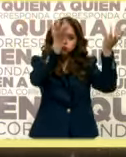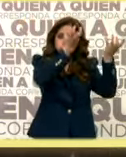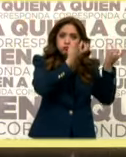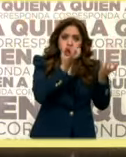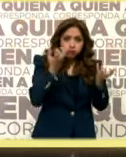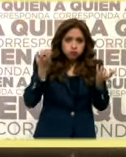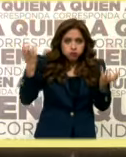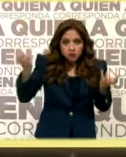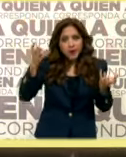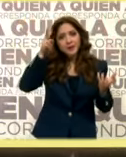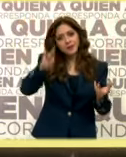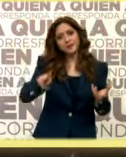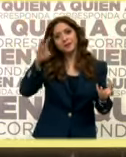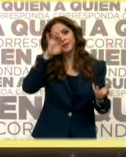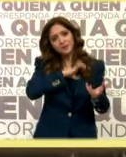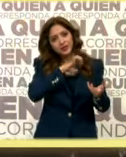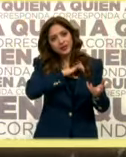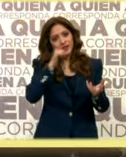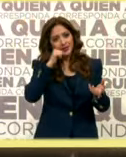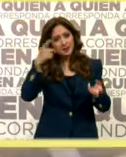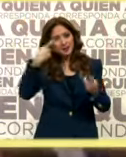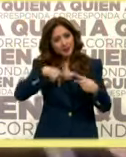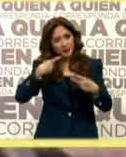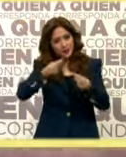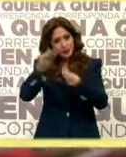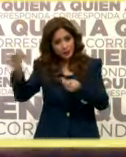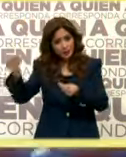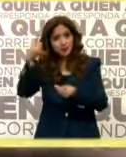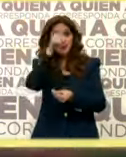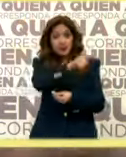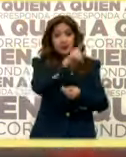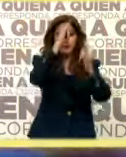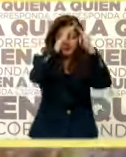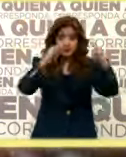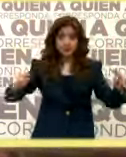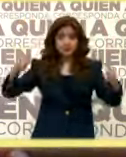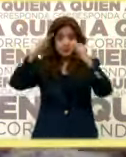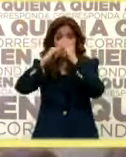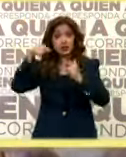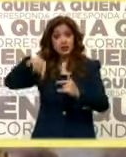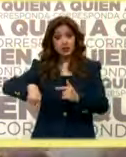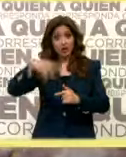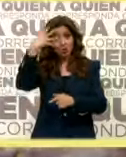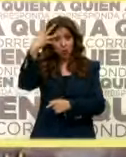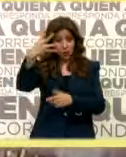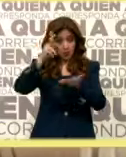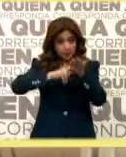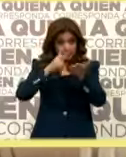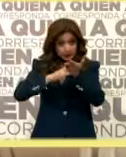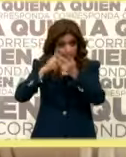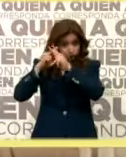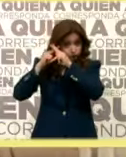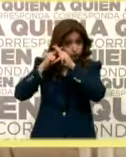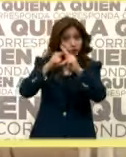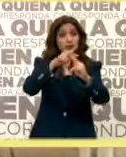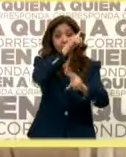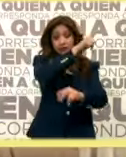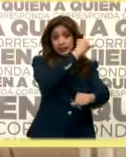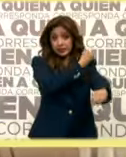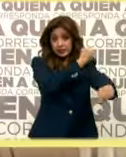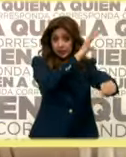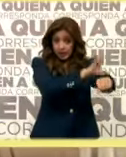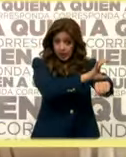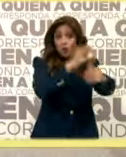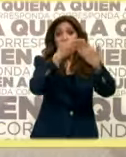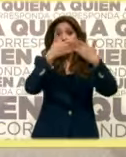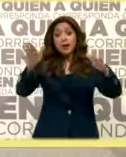se arma con el cariño que se vende a cada uno de ellos. La Feria de la Esfera se elabora por cuarto año consecutivo en Iztacalco y estará abierta a todo público